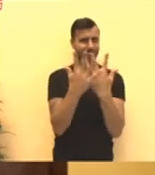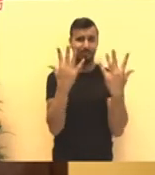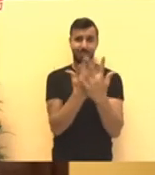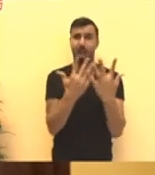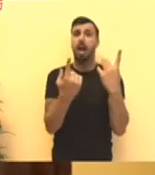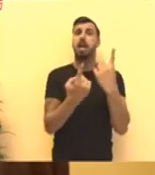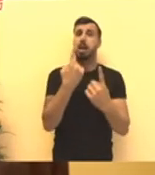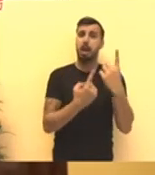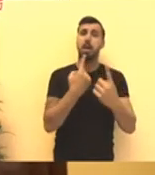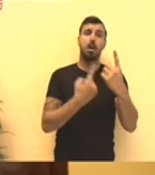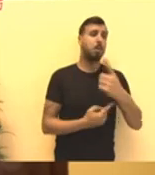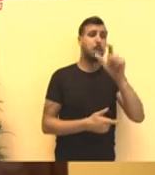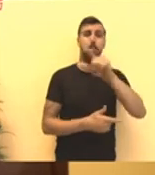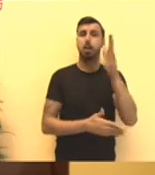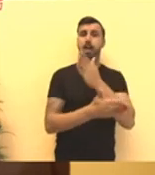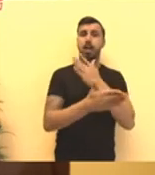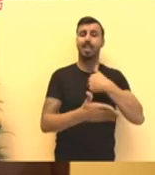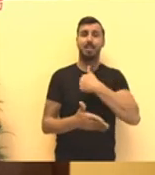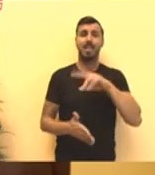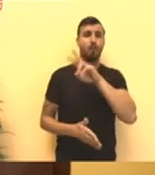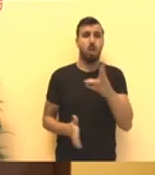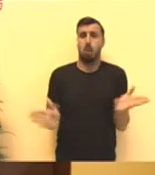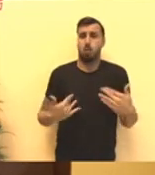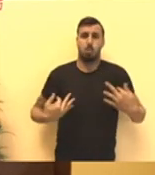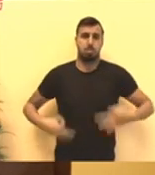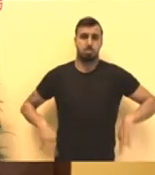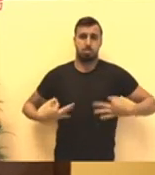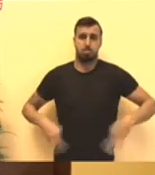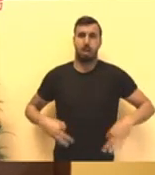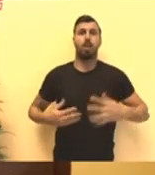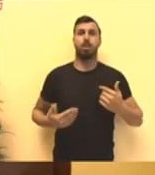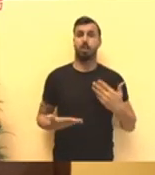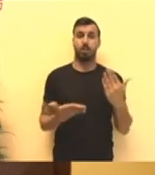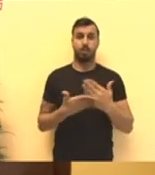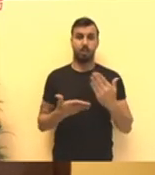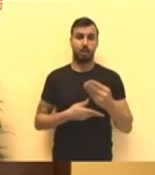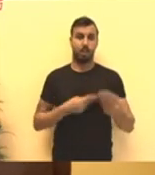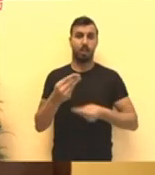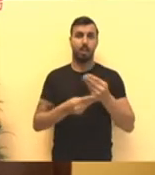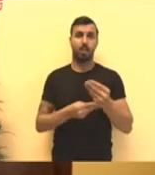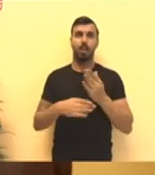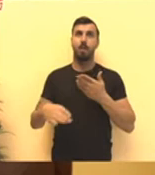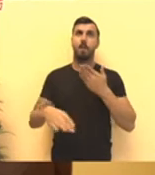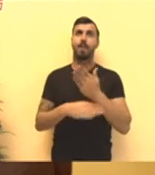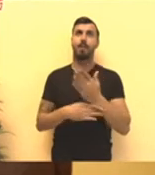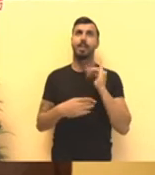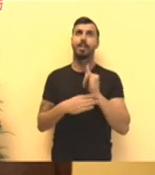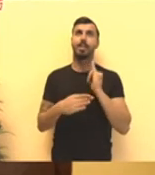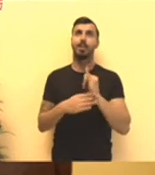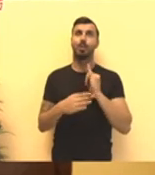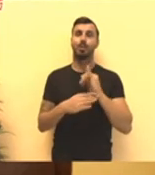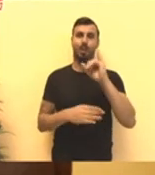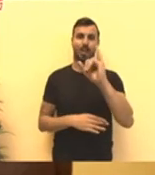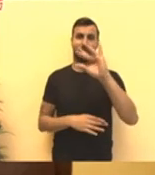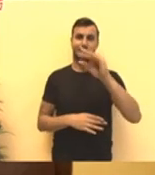tipo de diversidad y solo de un tipo de diversidad concreta. Por ejemplo, yo estudié en el Isabel de España, en aquella época, el Isabel de